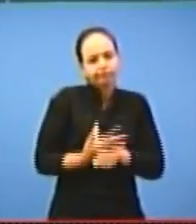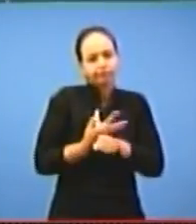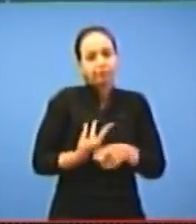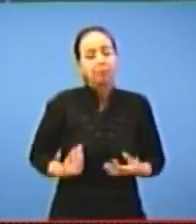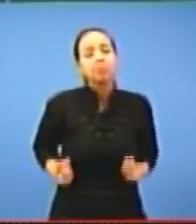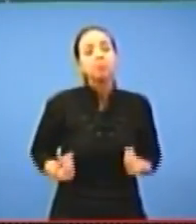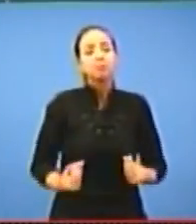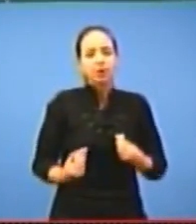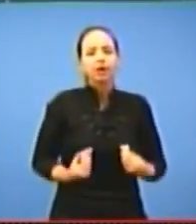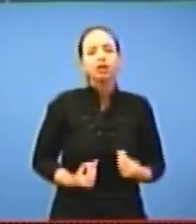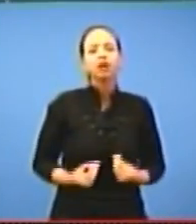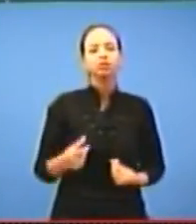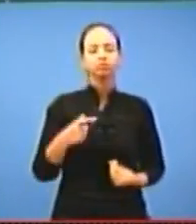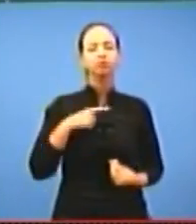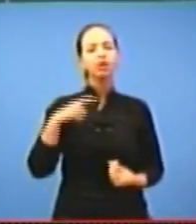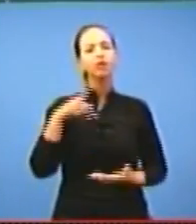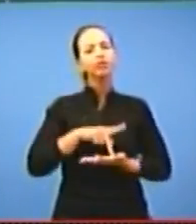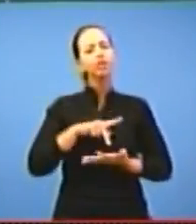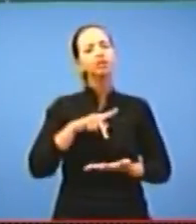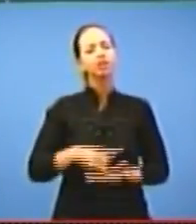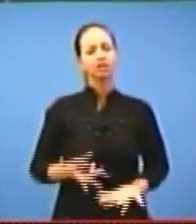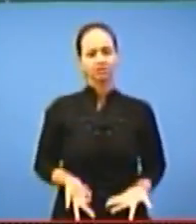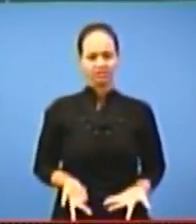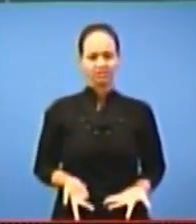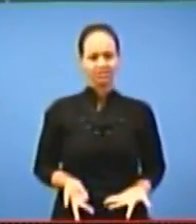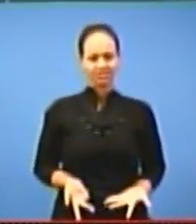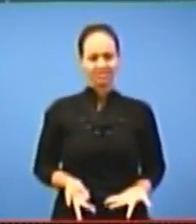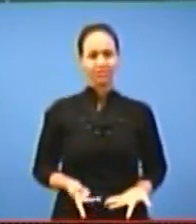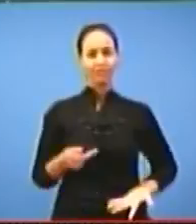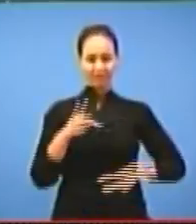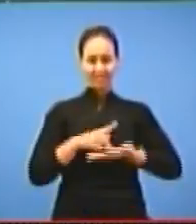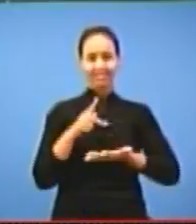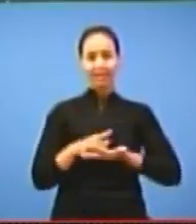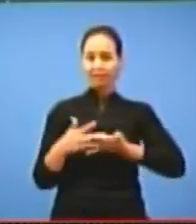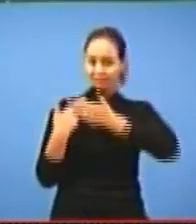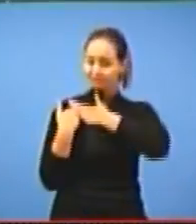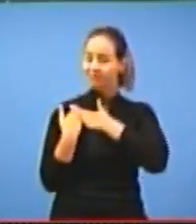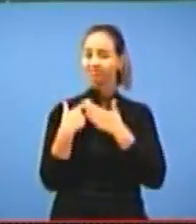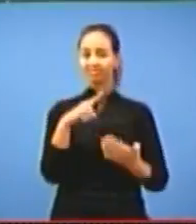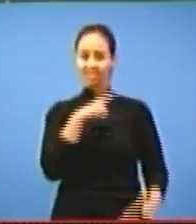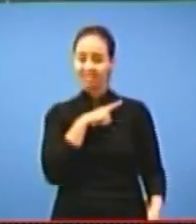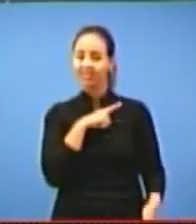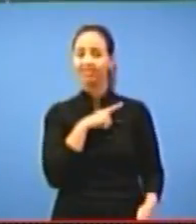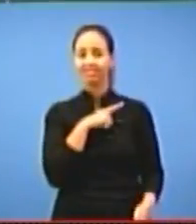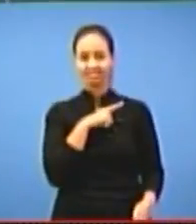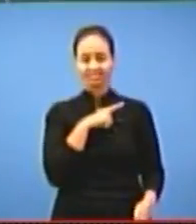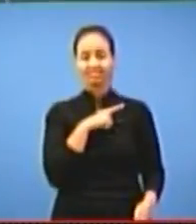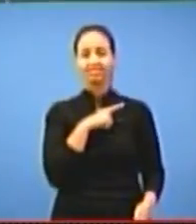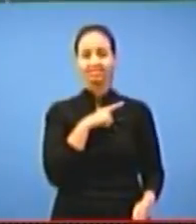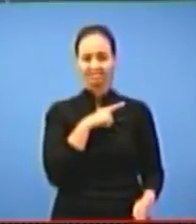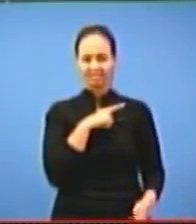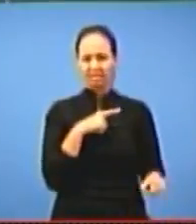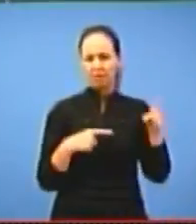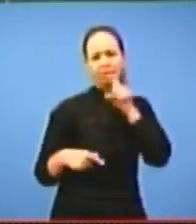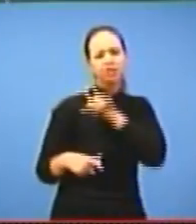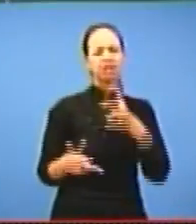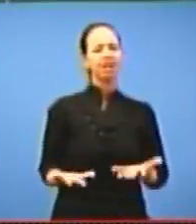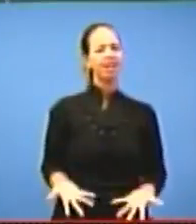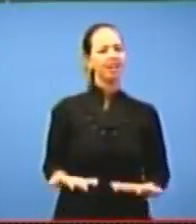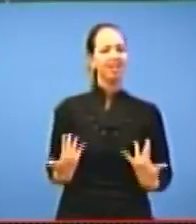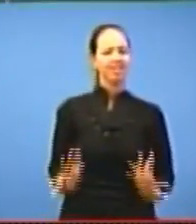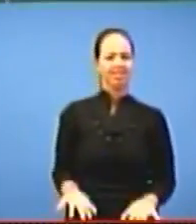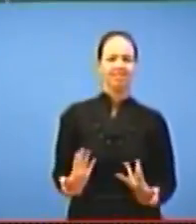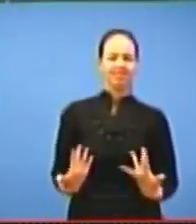es la ropa resistente? Para cargar la verdad. No hay cosa más pesada que la verdad. La mentira es